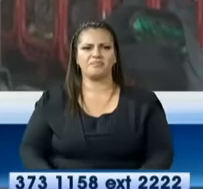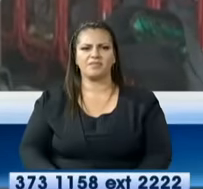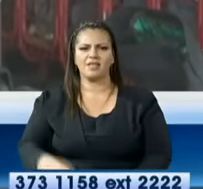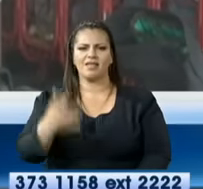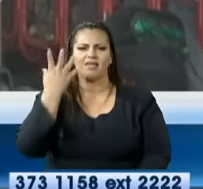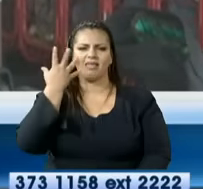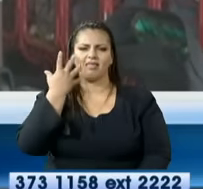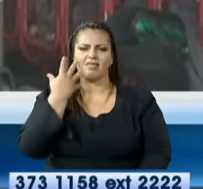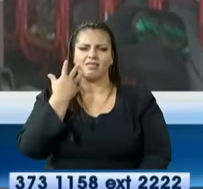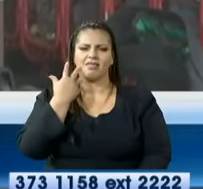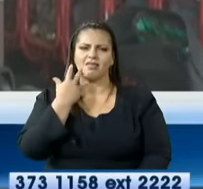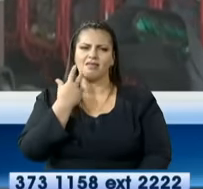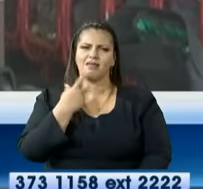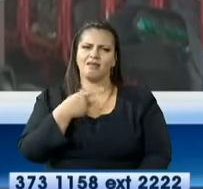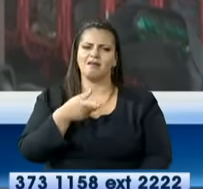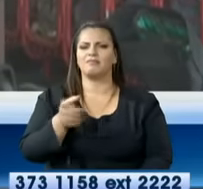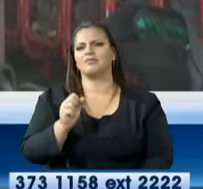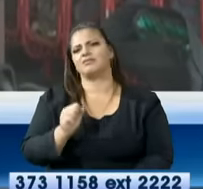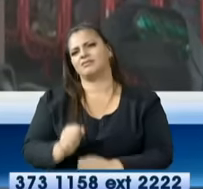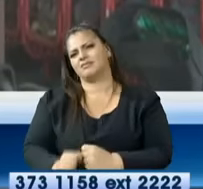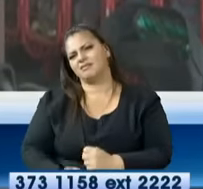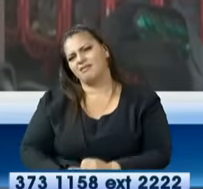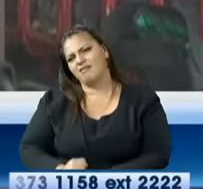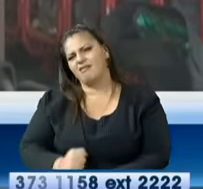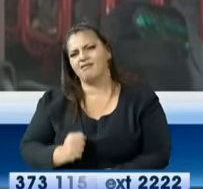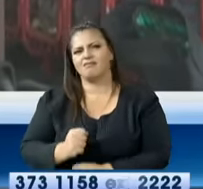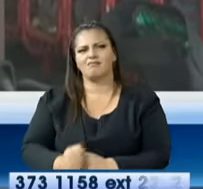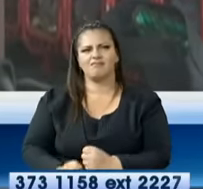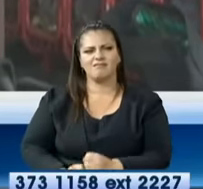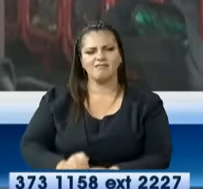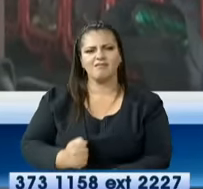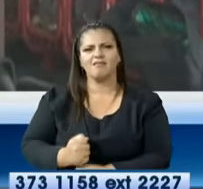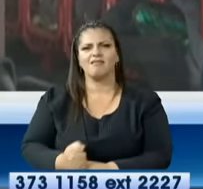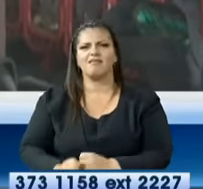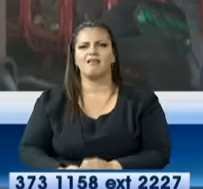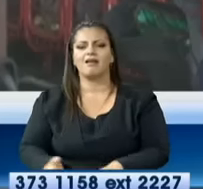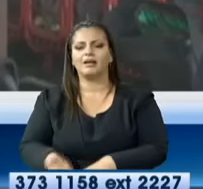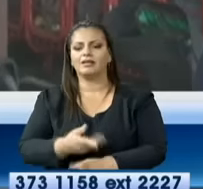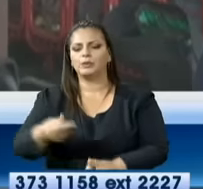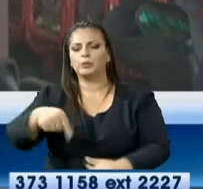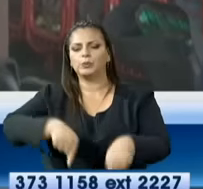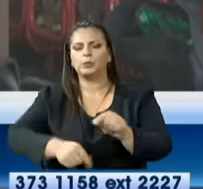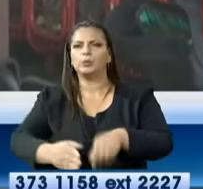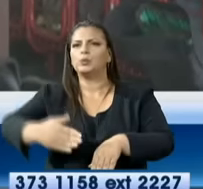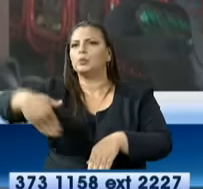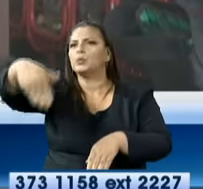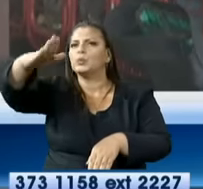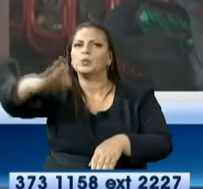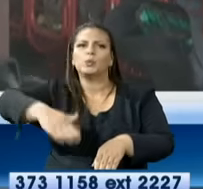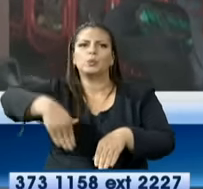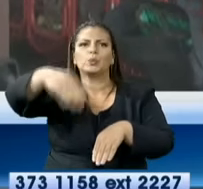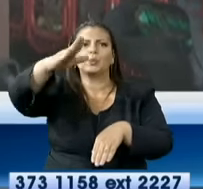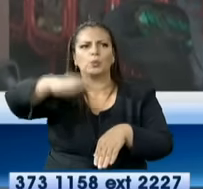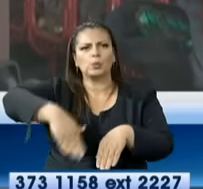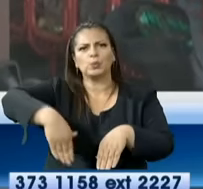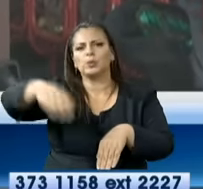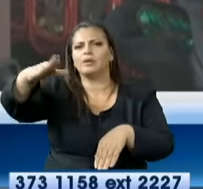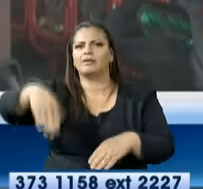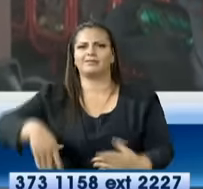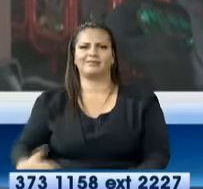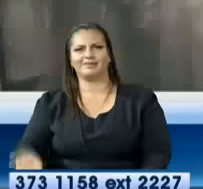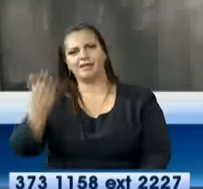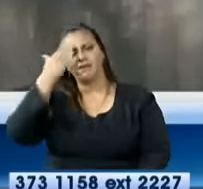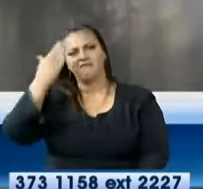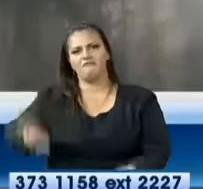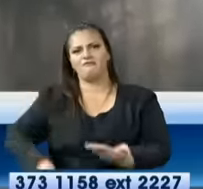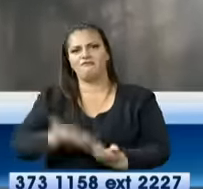conservando su edificación gracias a químicos que se le saben poner. Y eso hizo parte de que se llegara a inflamar mucho más